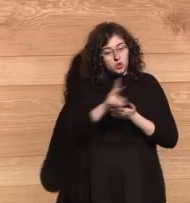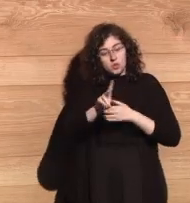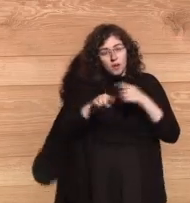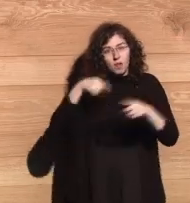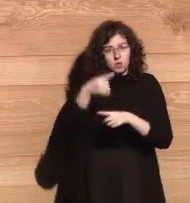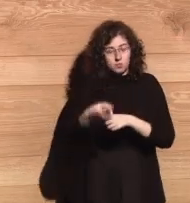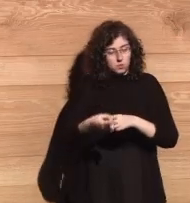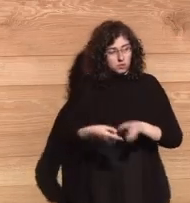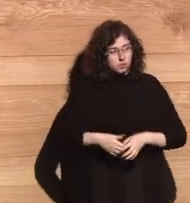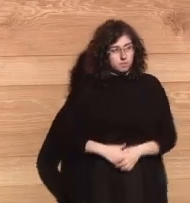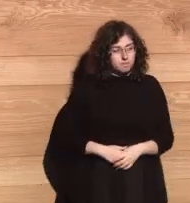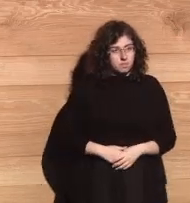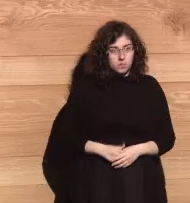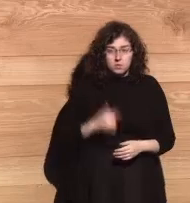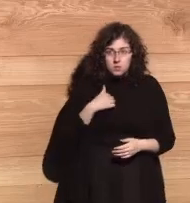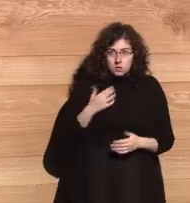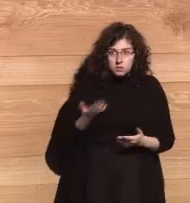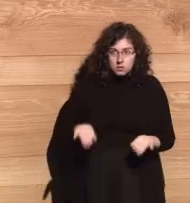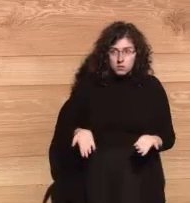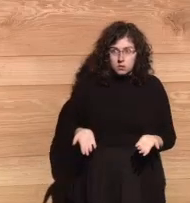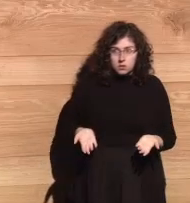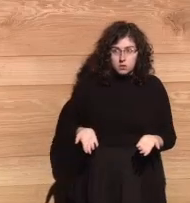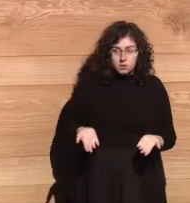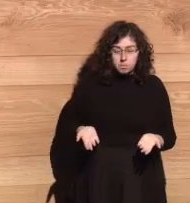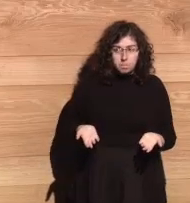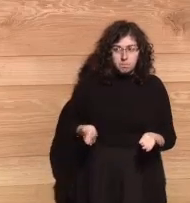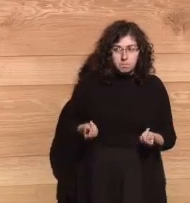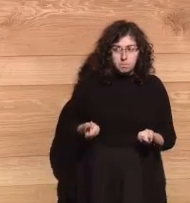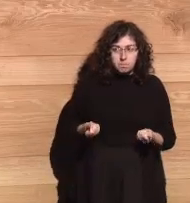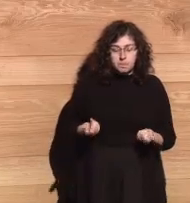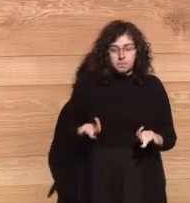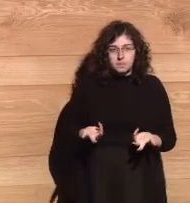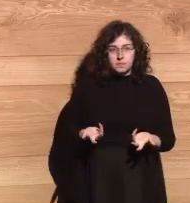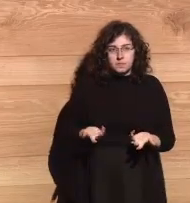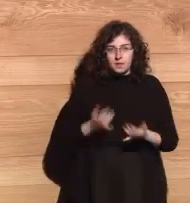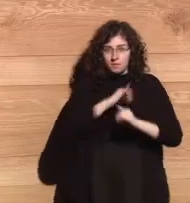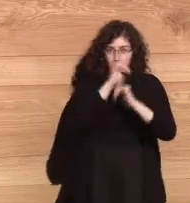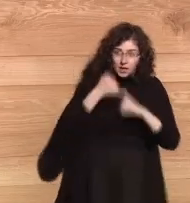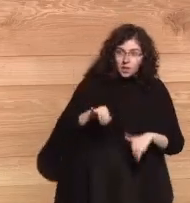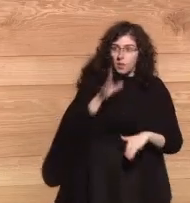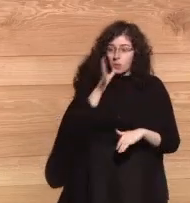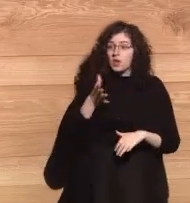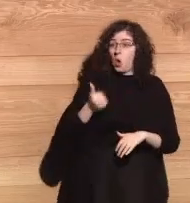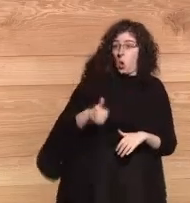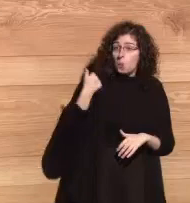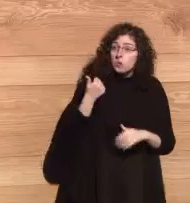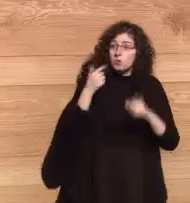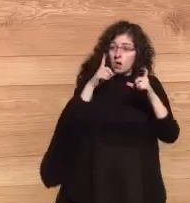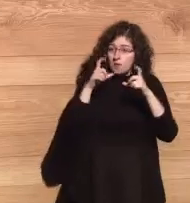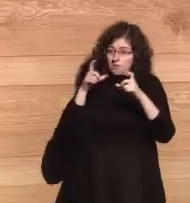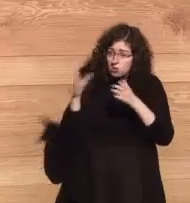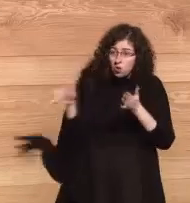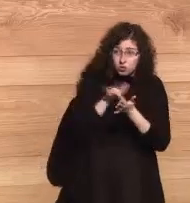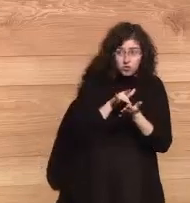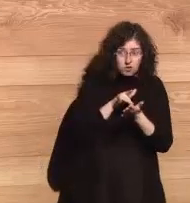después. Nada. Y yo me quedé así como que al mismo tiempo feliz porque tuvimos la oportunidad de hacer las fotos,